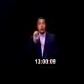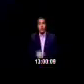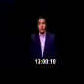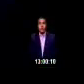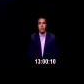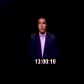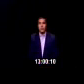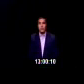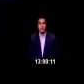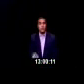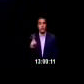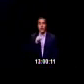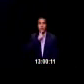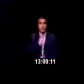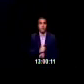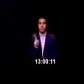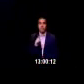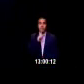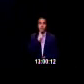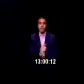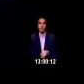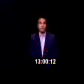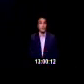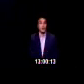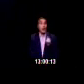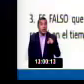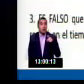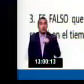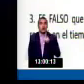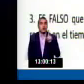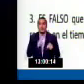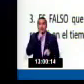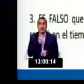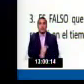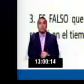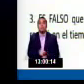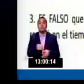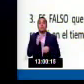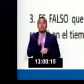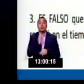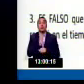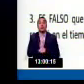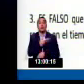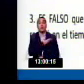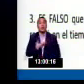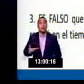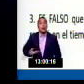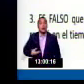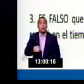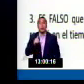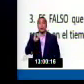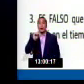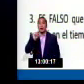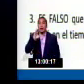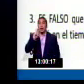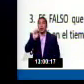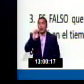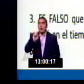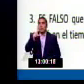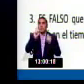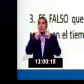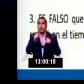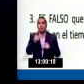ninguna manera, eso no se ajusta a la verdad, eso no es cierto. Fue el turno de la presidenta del CNE, Diana Atamaint. A ella se le